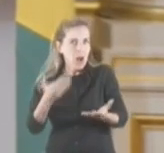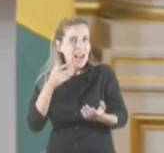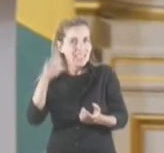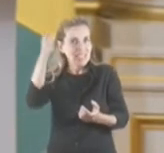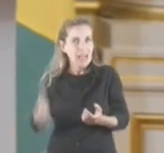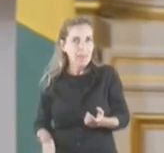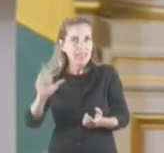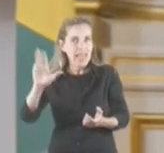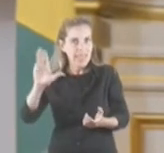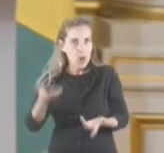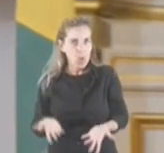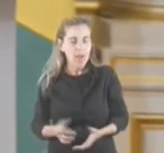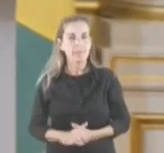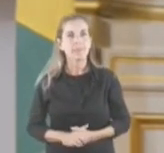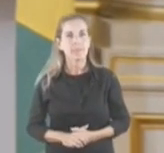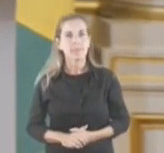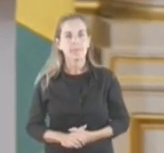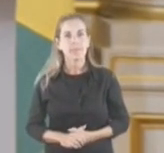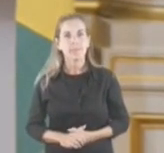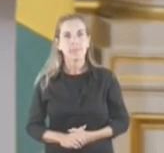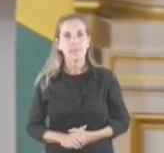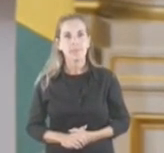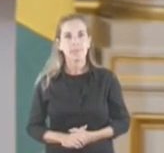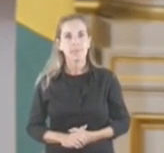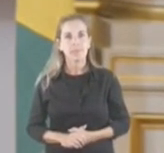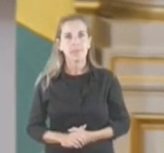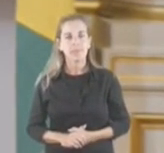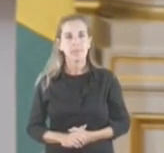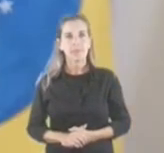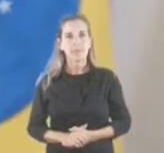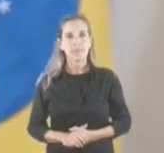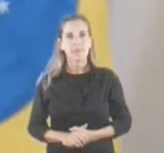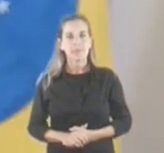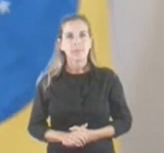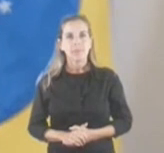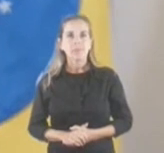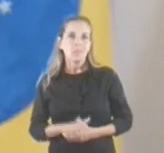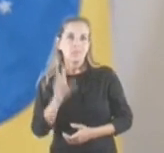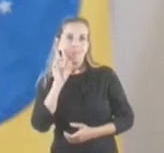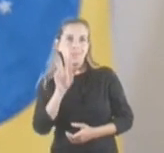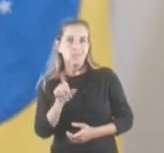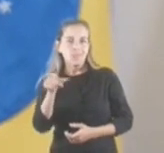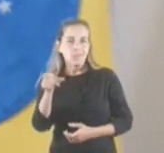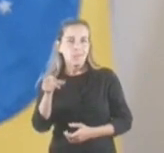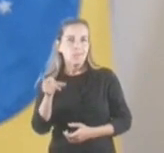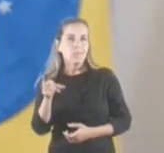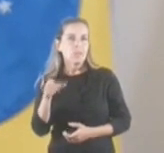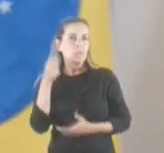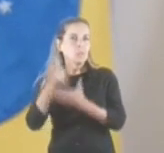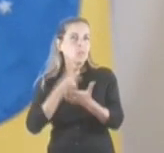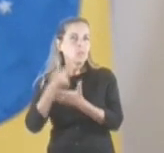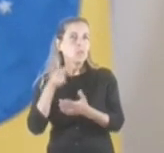ele iniciou um processo que tirou milhões de pessoas da pobreza no Brasil. Lo he visto liderar en los años en